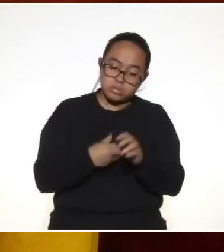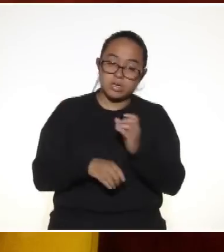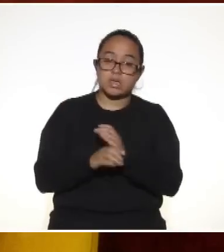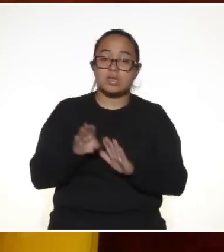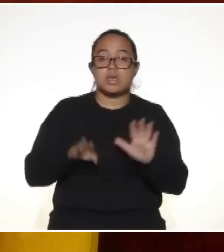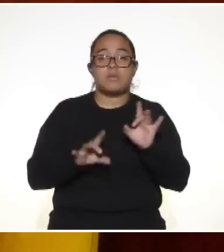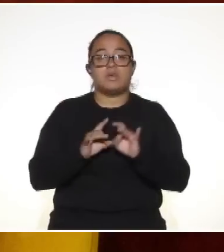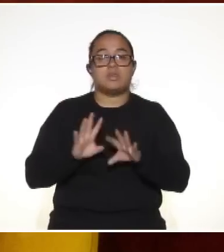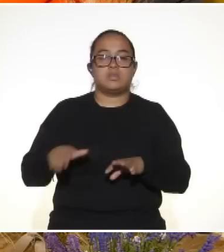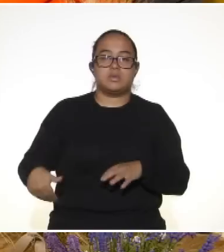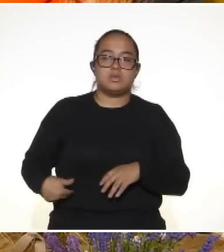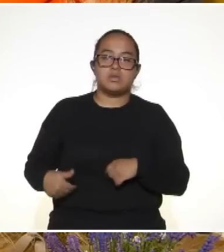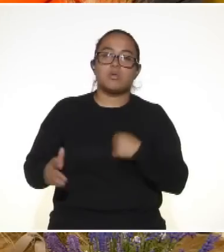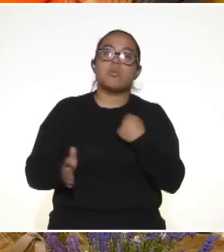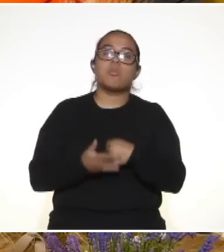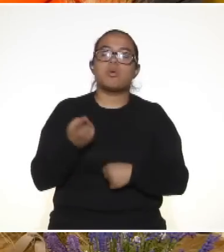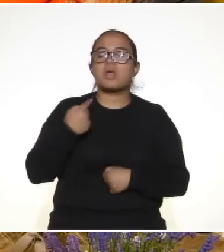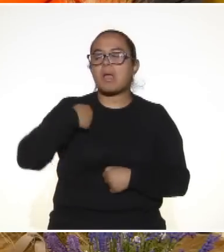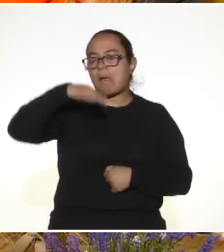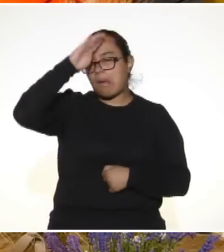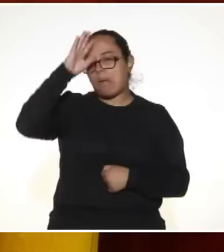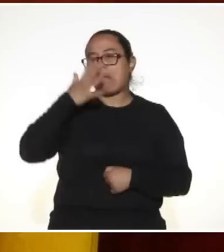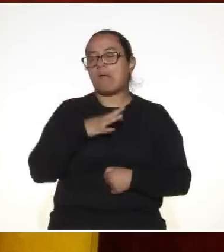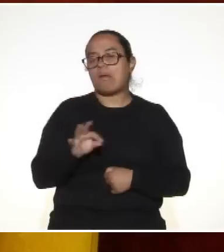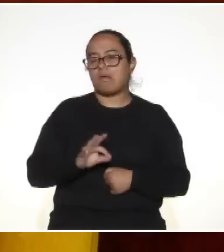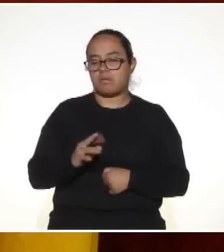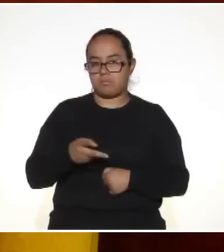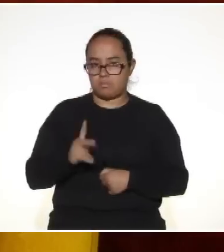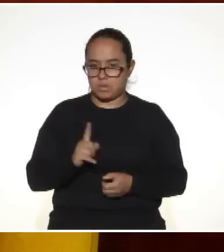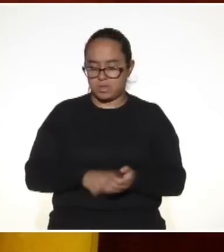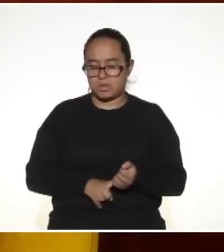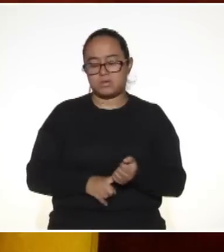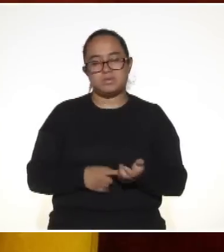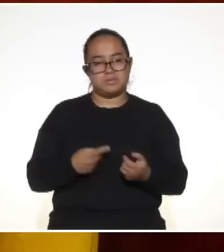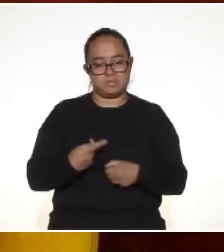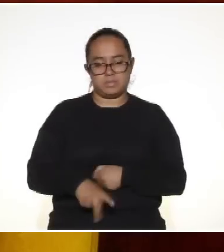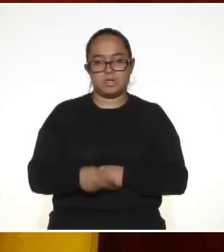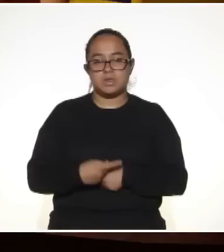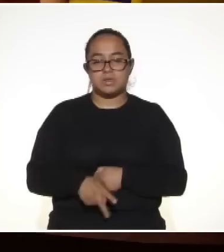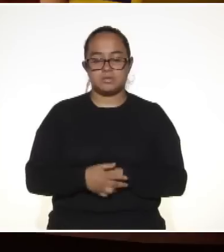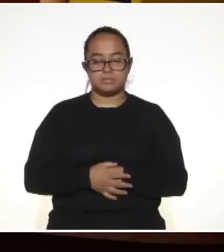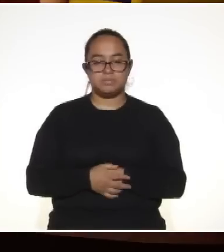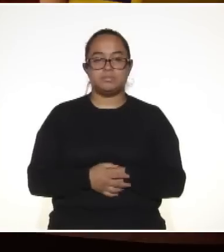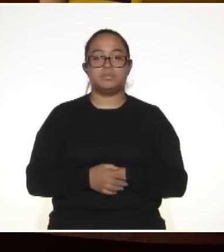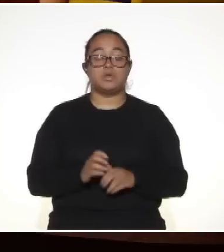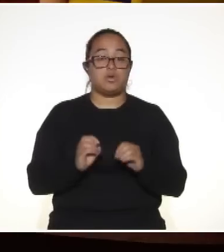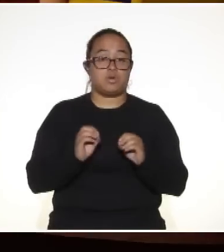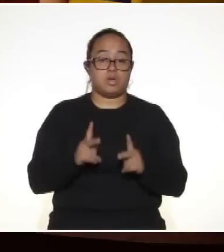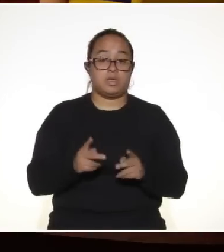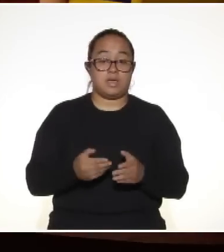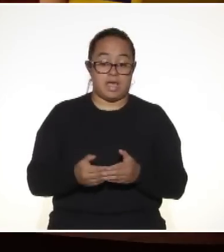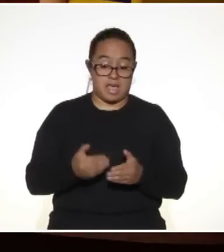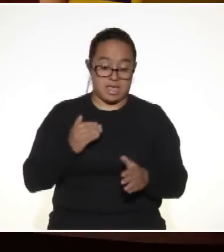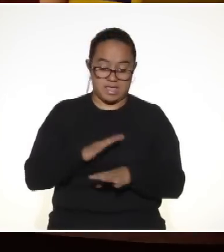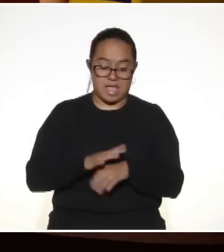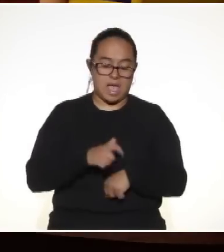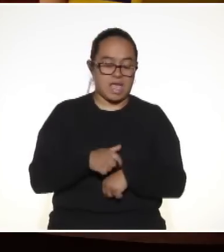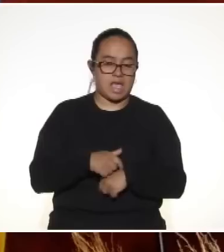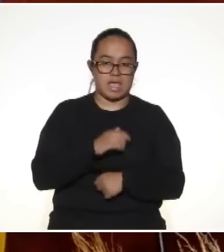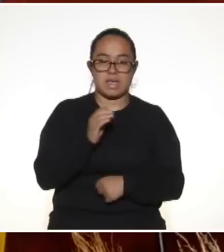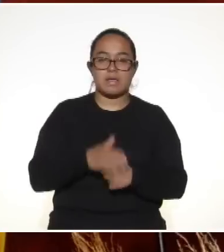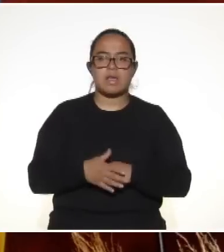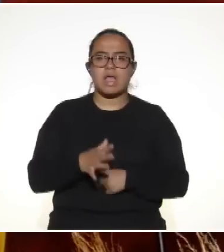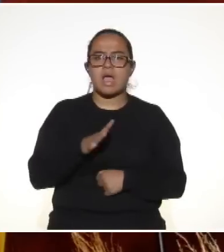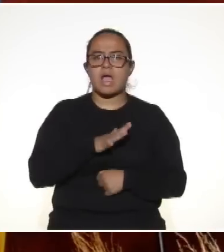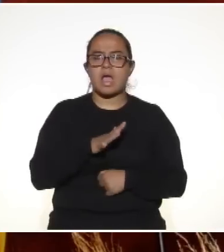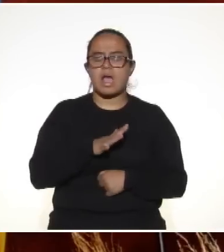accidentes porque no medimos los riesgos que puede tener mover ciertas cuestiones. Perfecto, yo antes de irnos, que se nos está acabando, hay